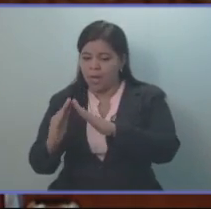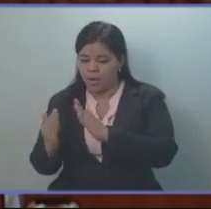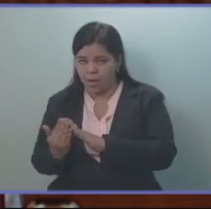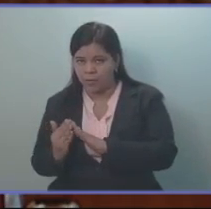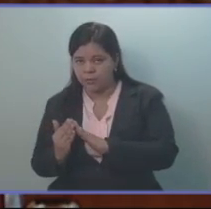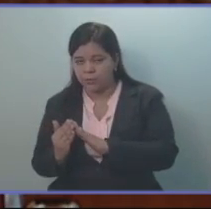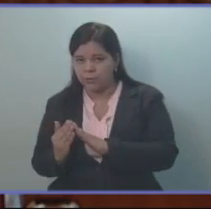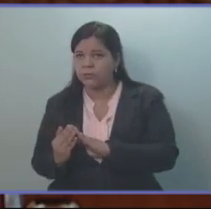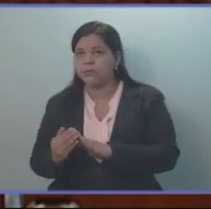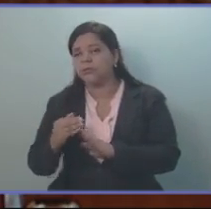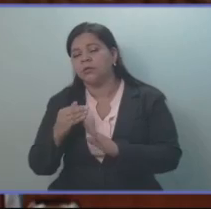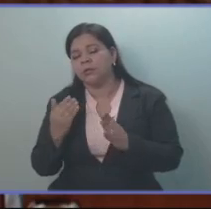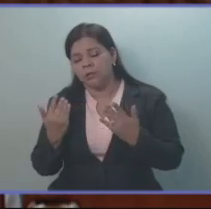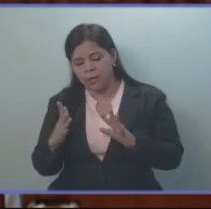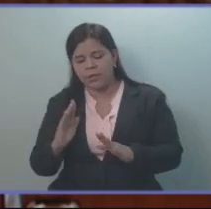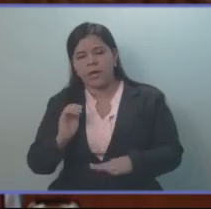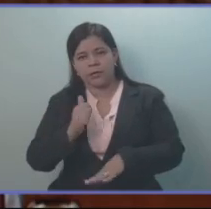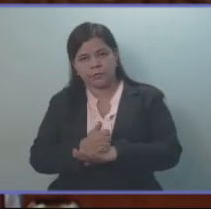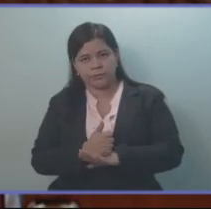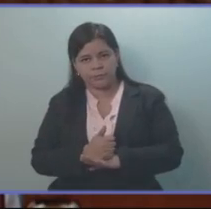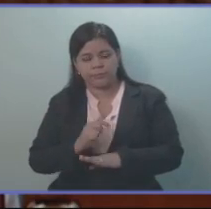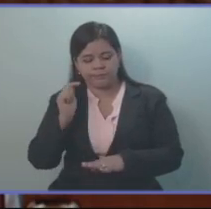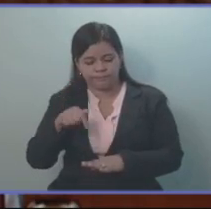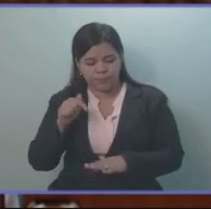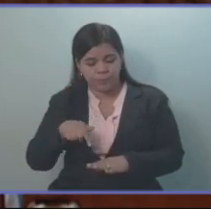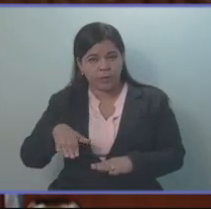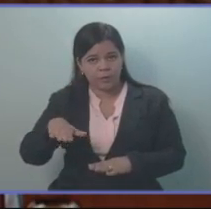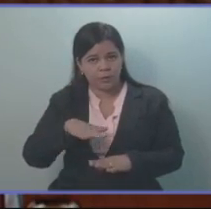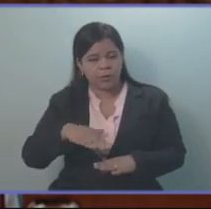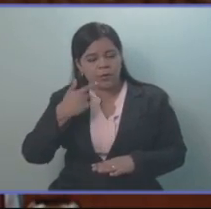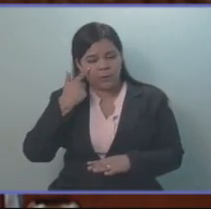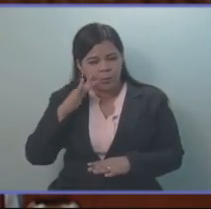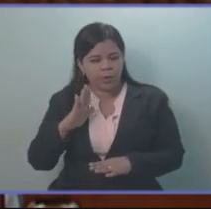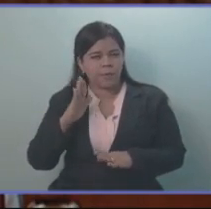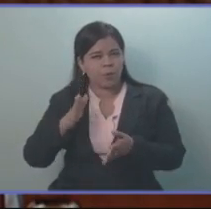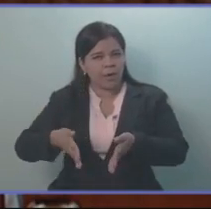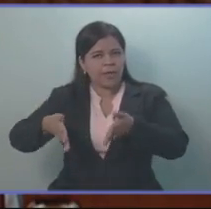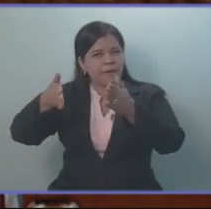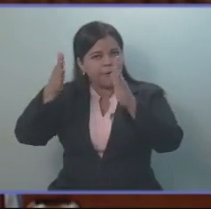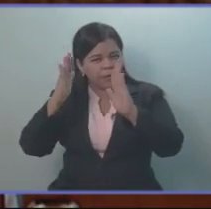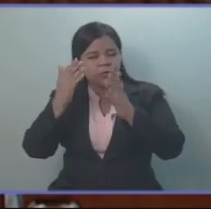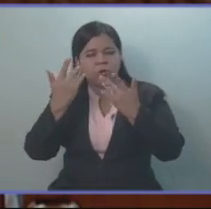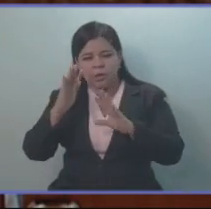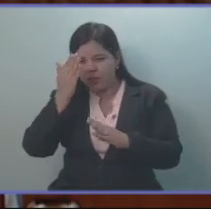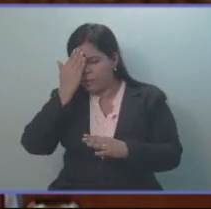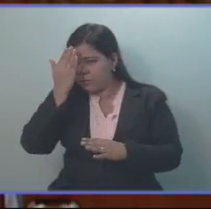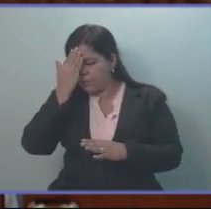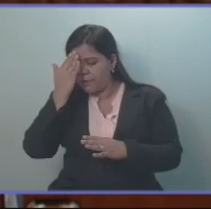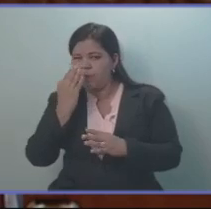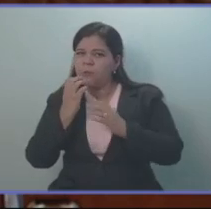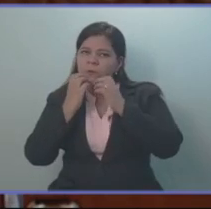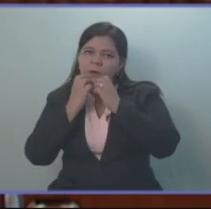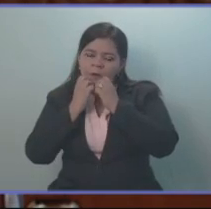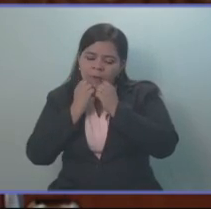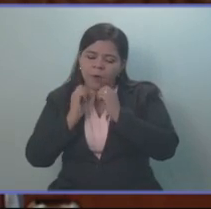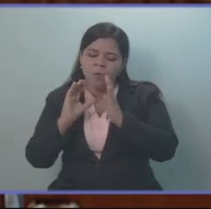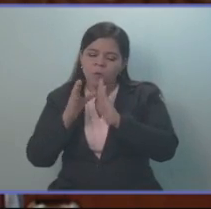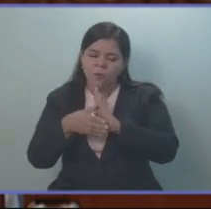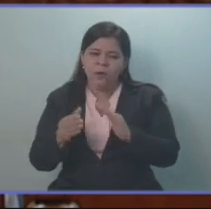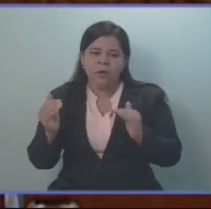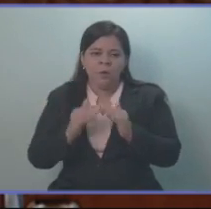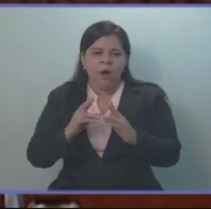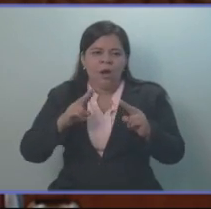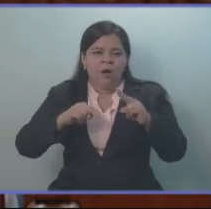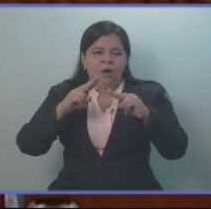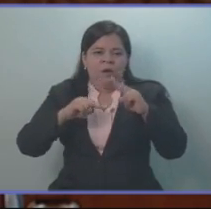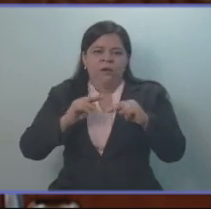rehabilitación de viviendas existentes en el caso de edificaciones reconocidas como bien cultural, así como las